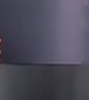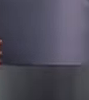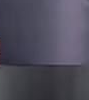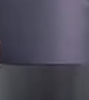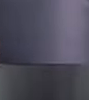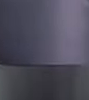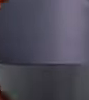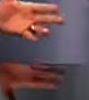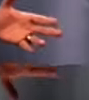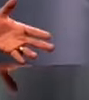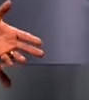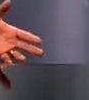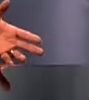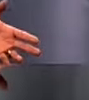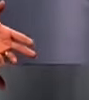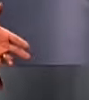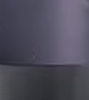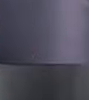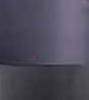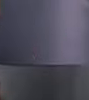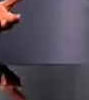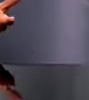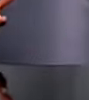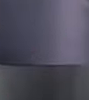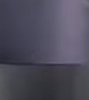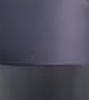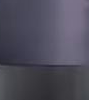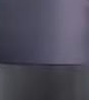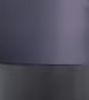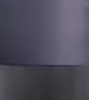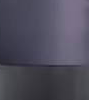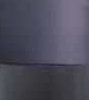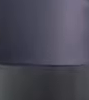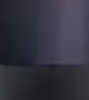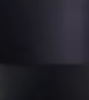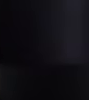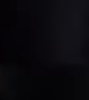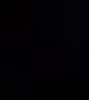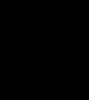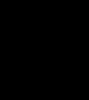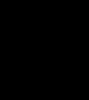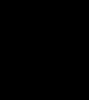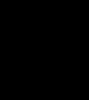de haber estado en la estancia en el Centro de Asistencia Social.